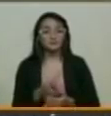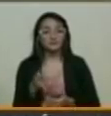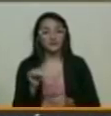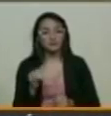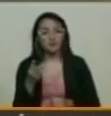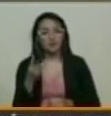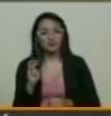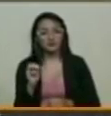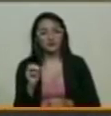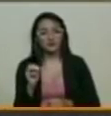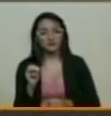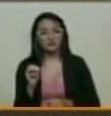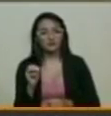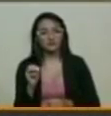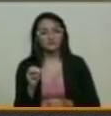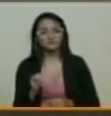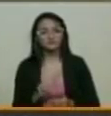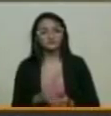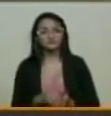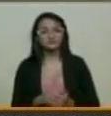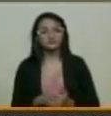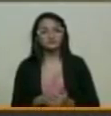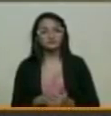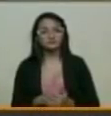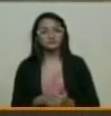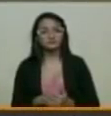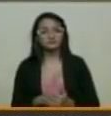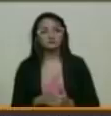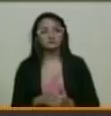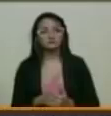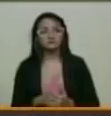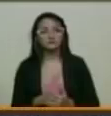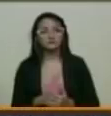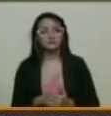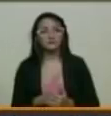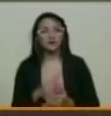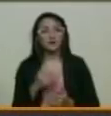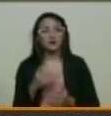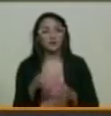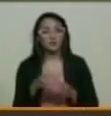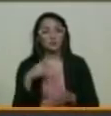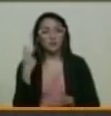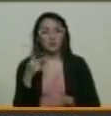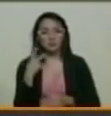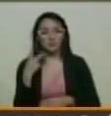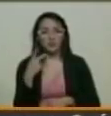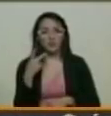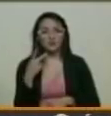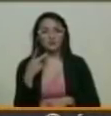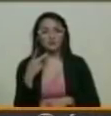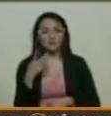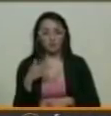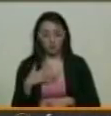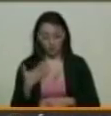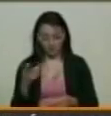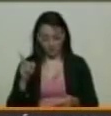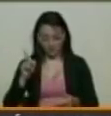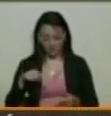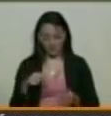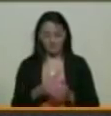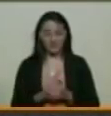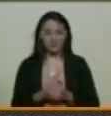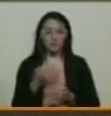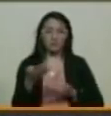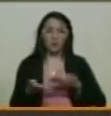30 denominaciones que se constituyan como partidos políticos, podrán también